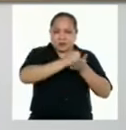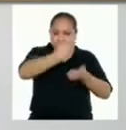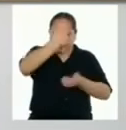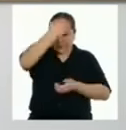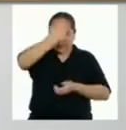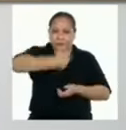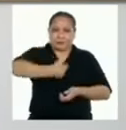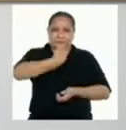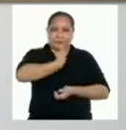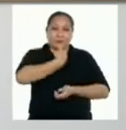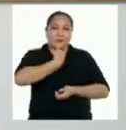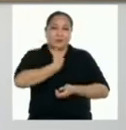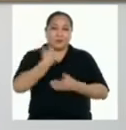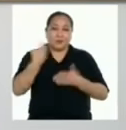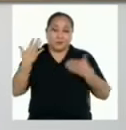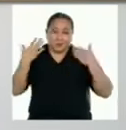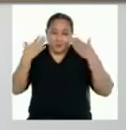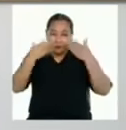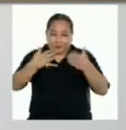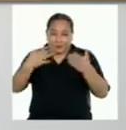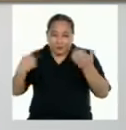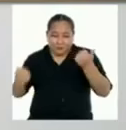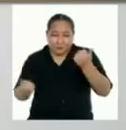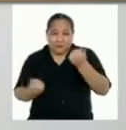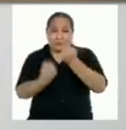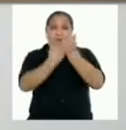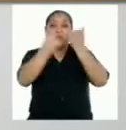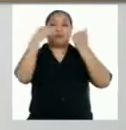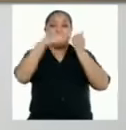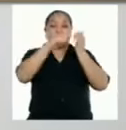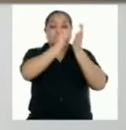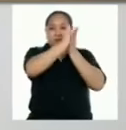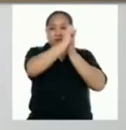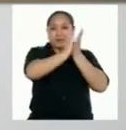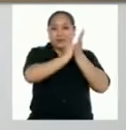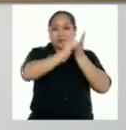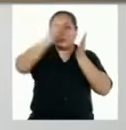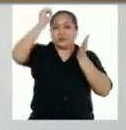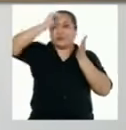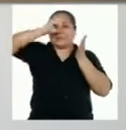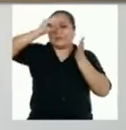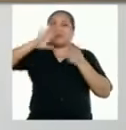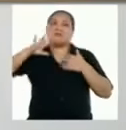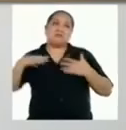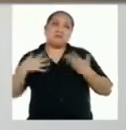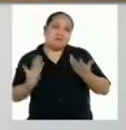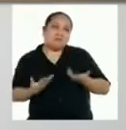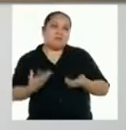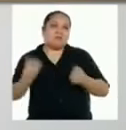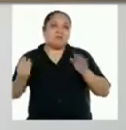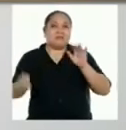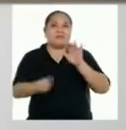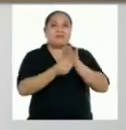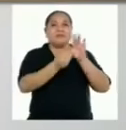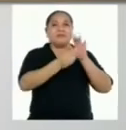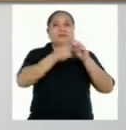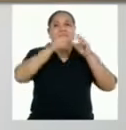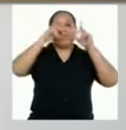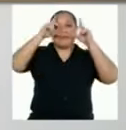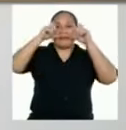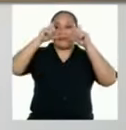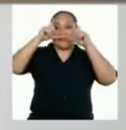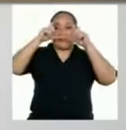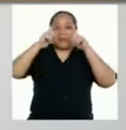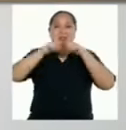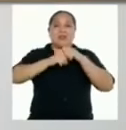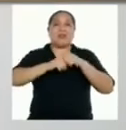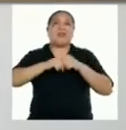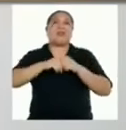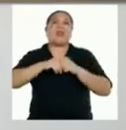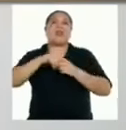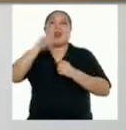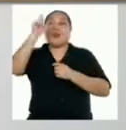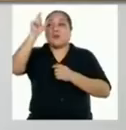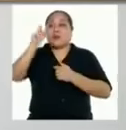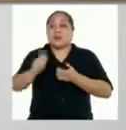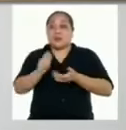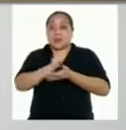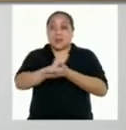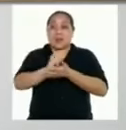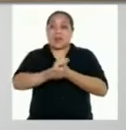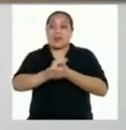personal y para enfatizar esto en el artículo de opinión se suele colocar la imagen del autor y su